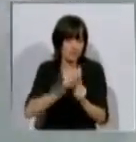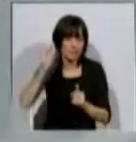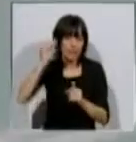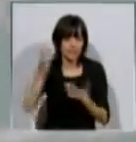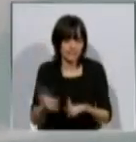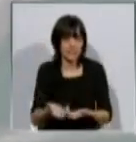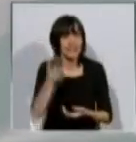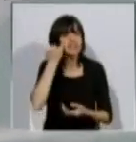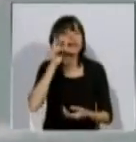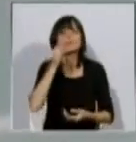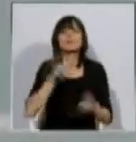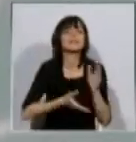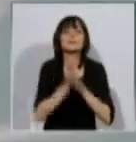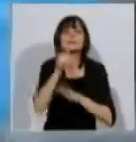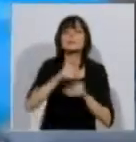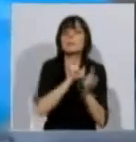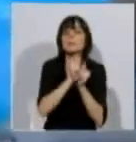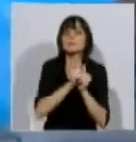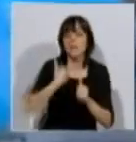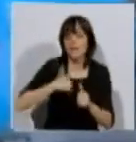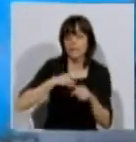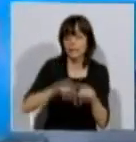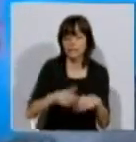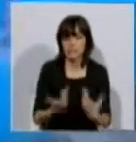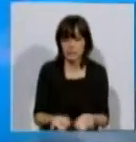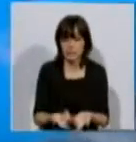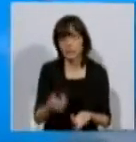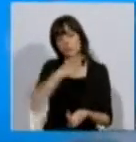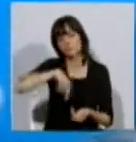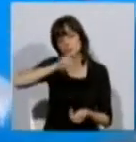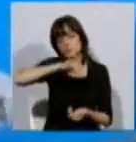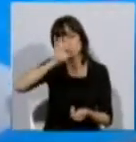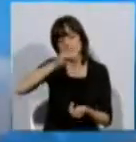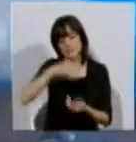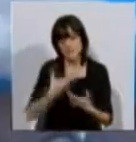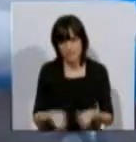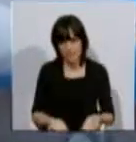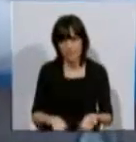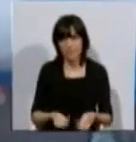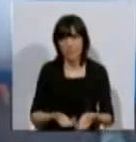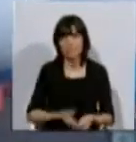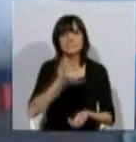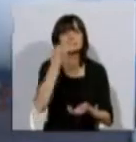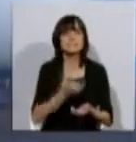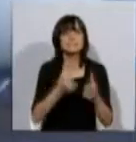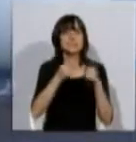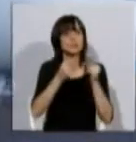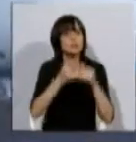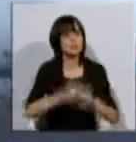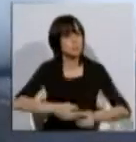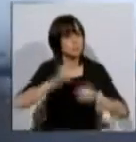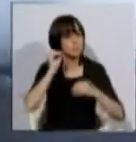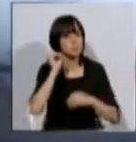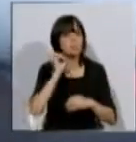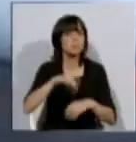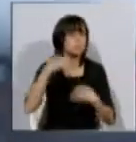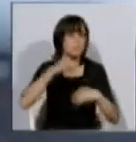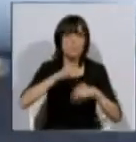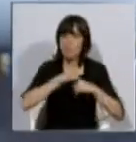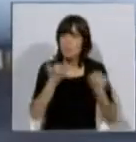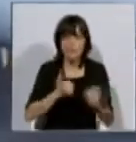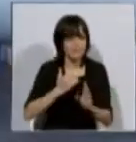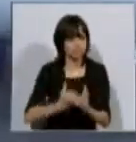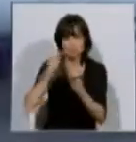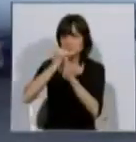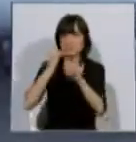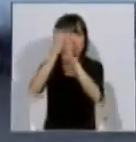la realidad de Aerolíneas Argentinas, que como ustedes estaban anunciando, tiene cifras récord en lo que tiene que ver con